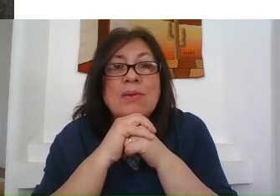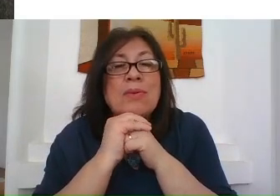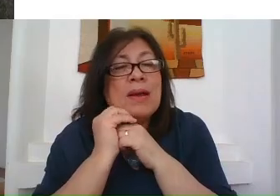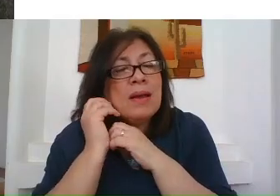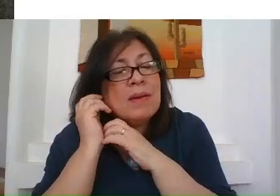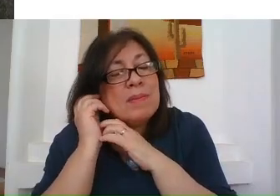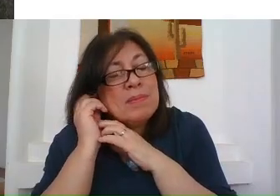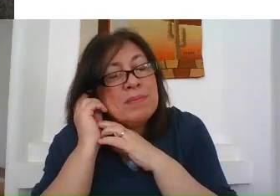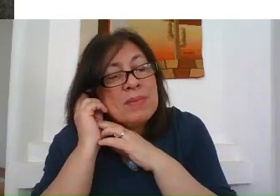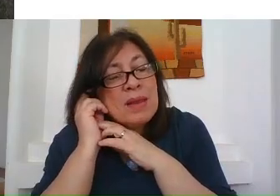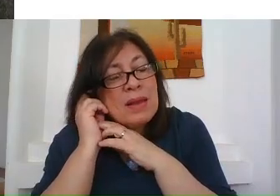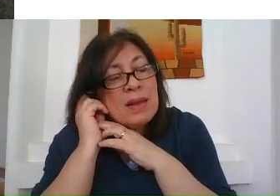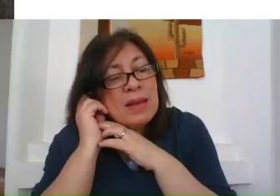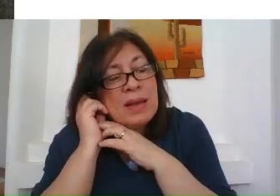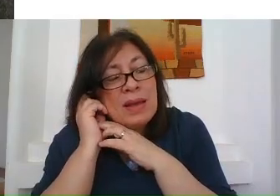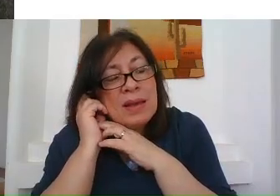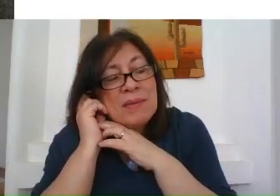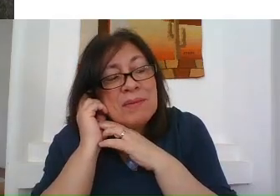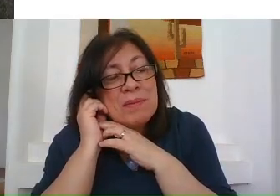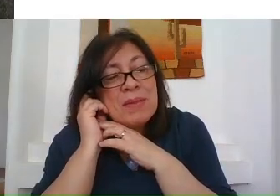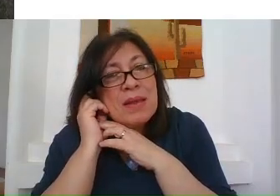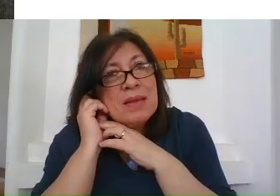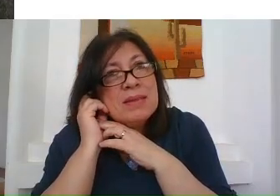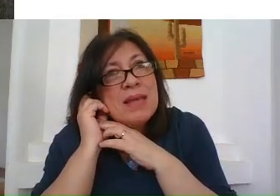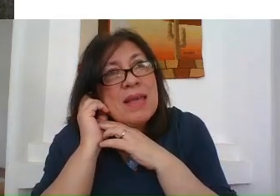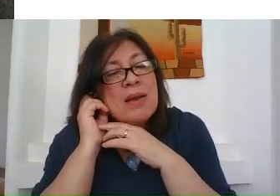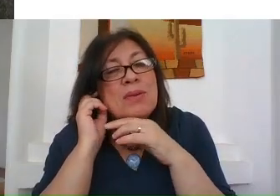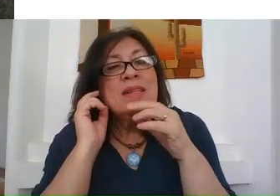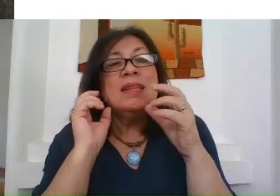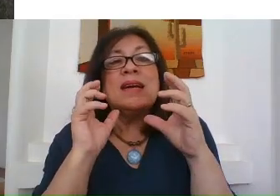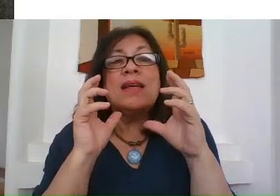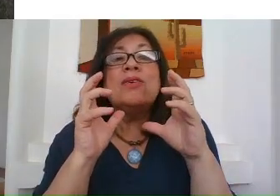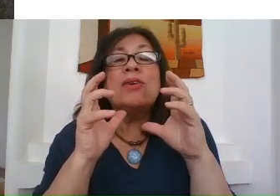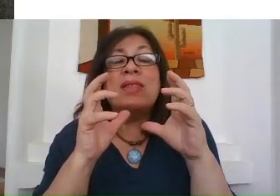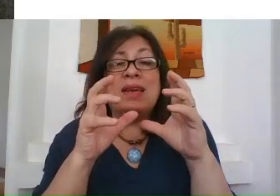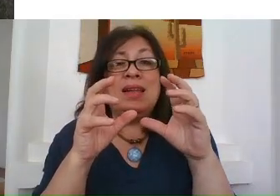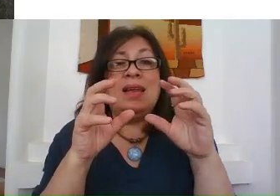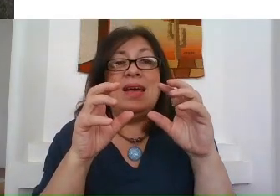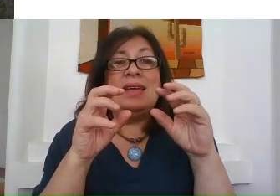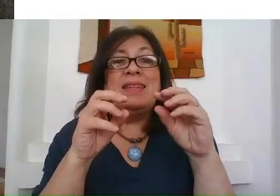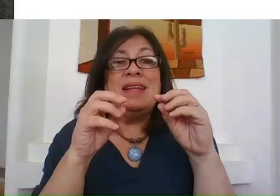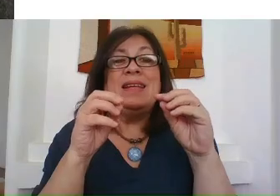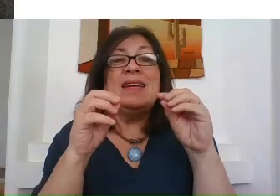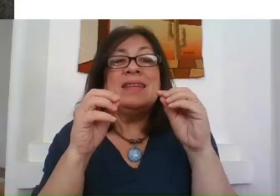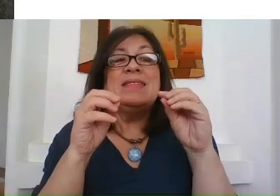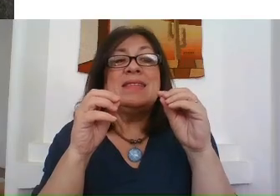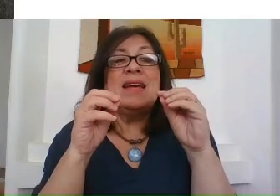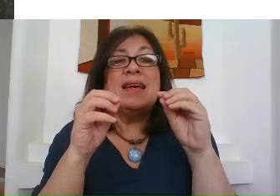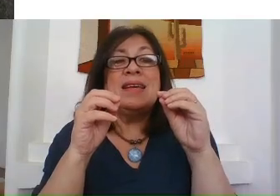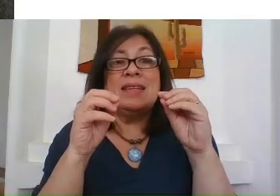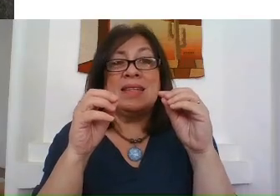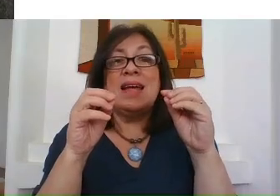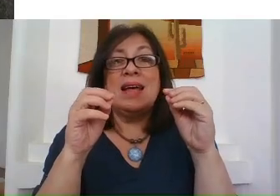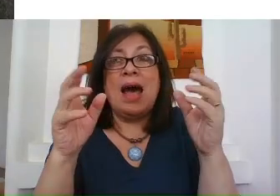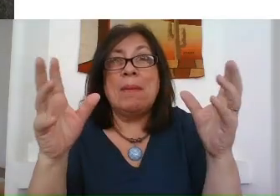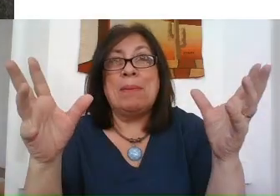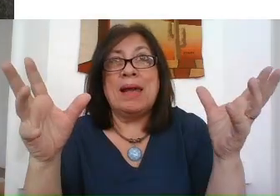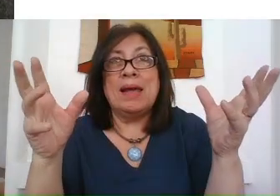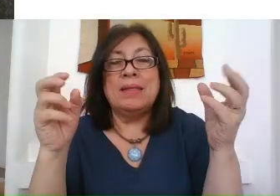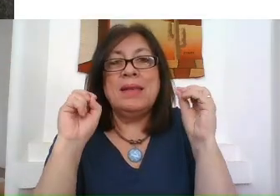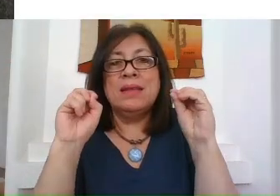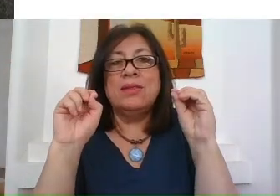hay alguna, eh, si hay algún indicador de que la inteligencia